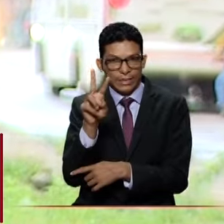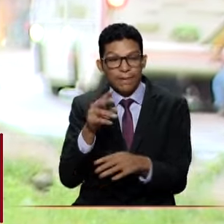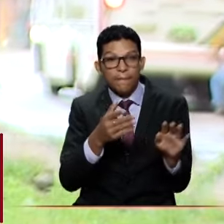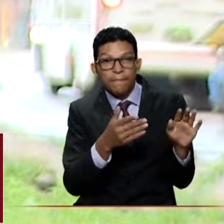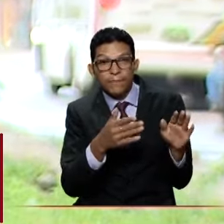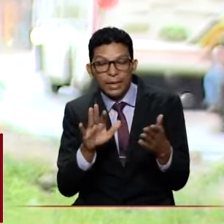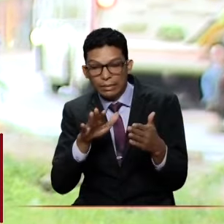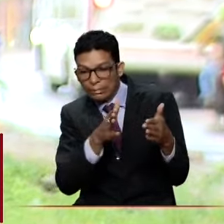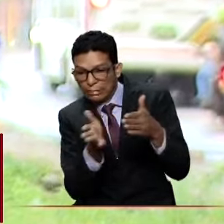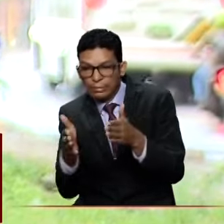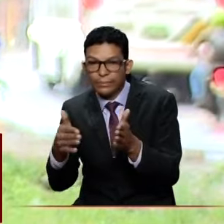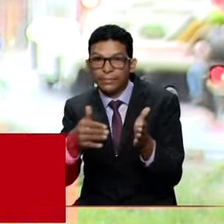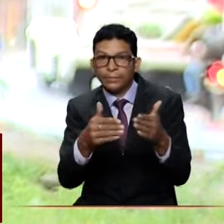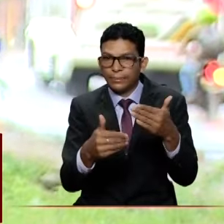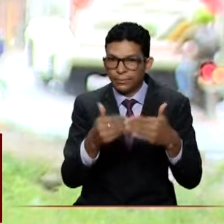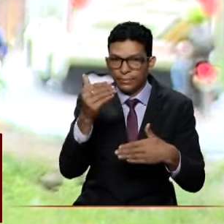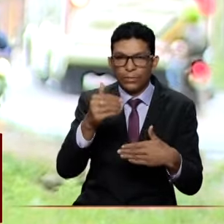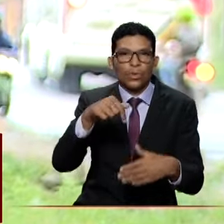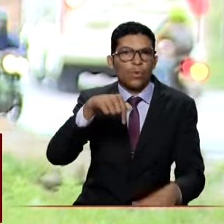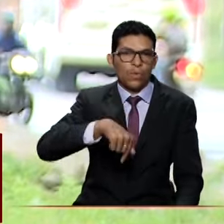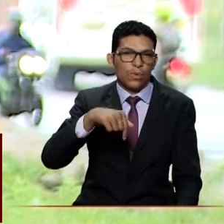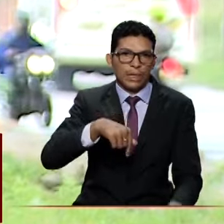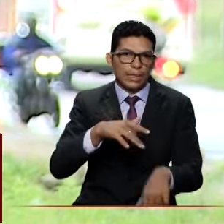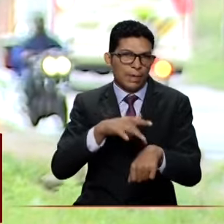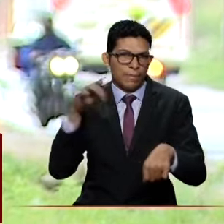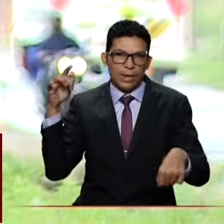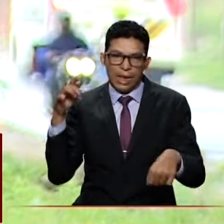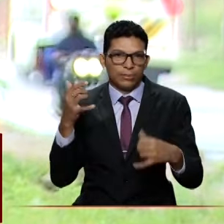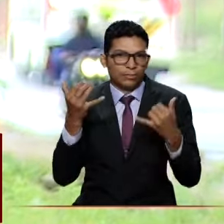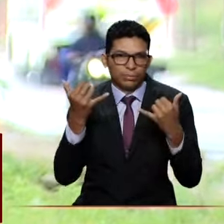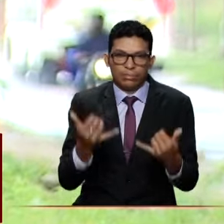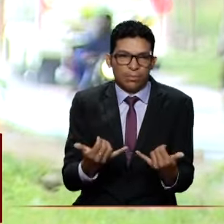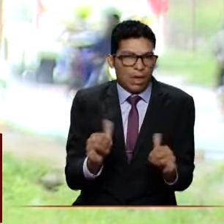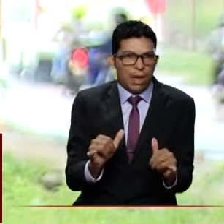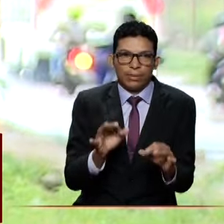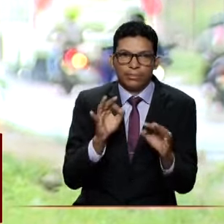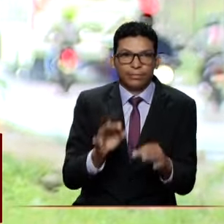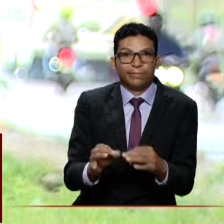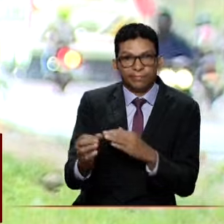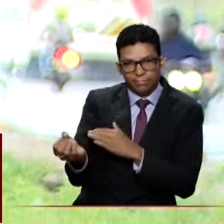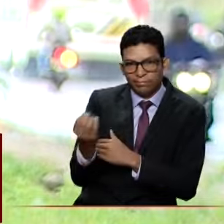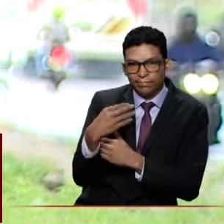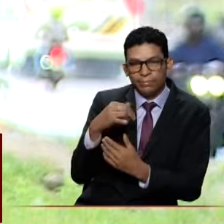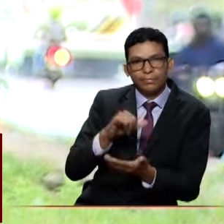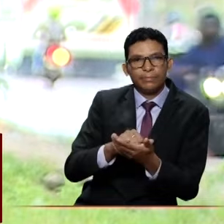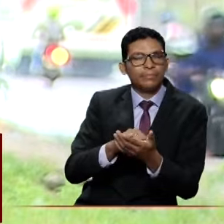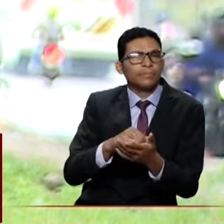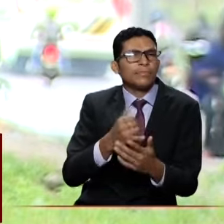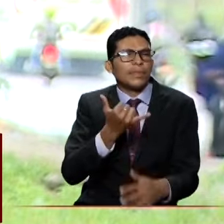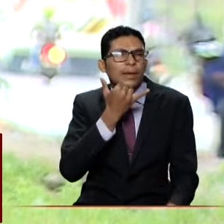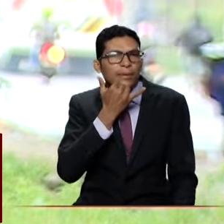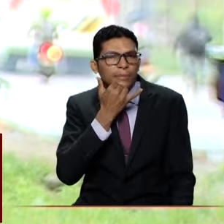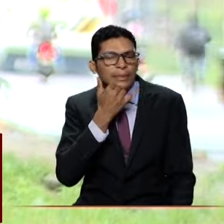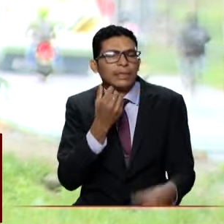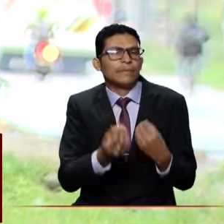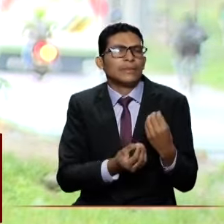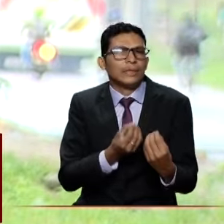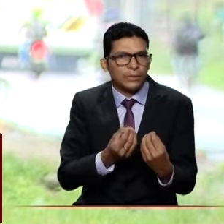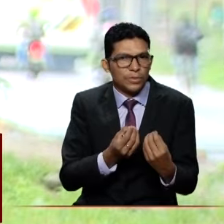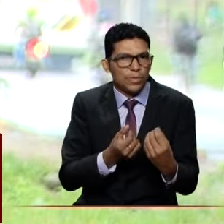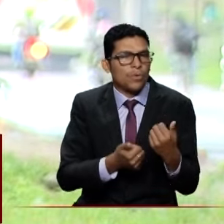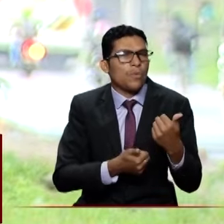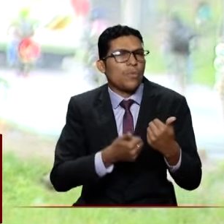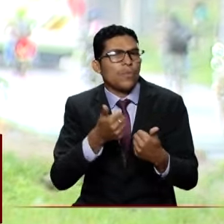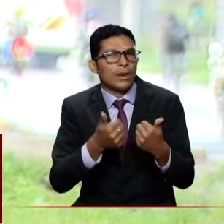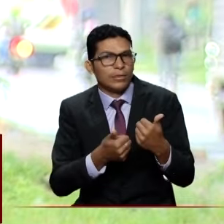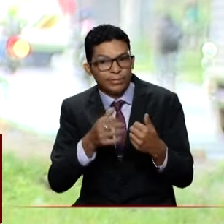que ya inició desde hoy, desde muy temprano ya hacen presencia los agentes de movilidad. Aquí les contamos en detalle en qué consistirá y cuáles son